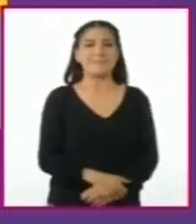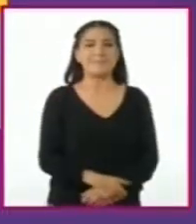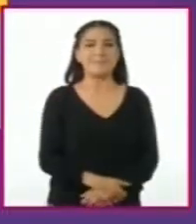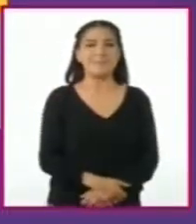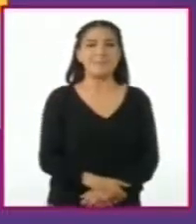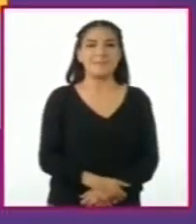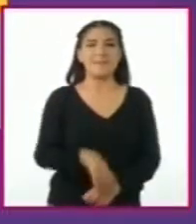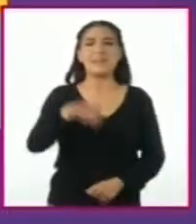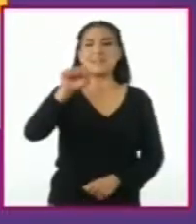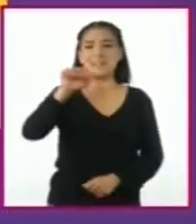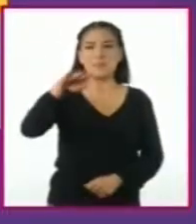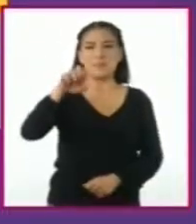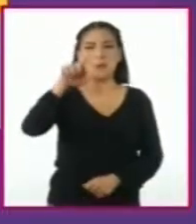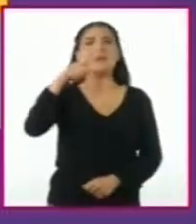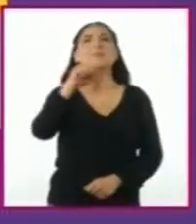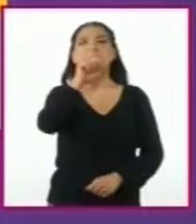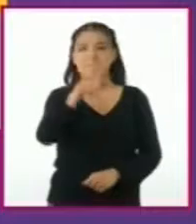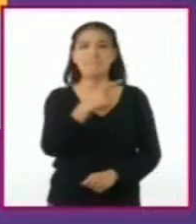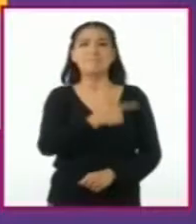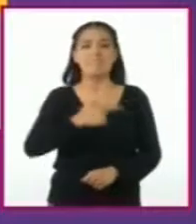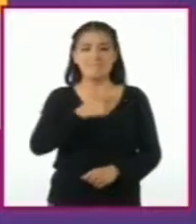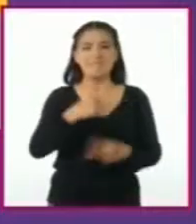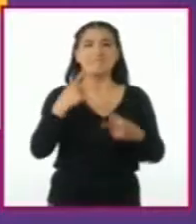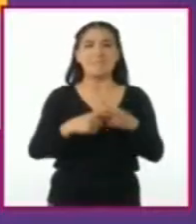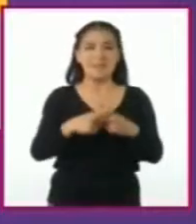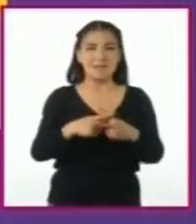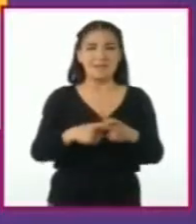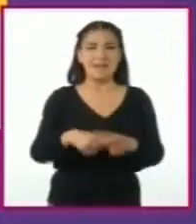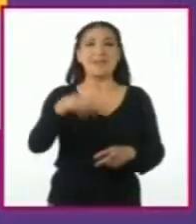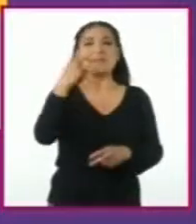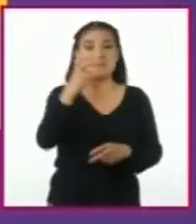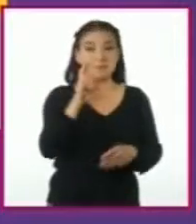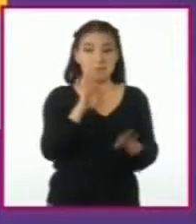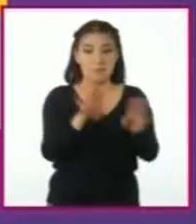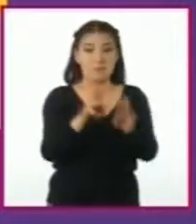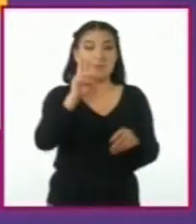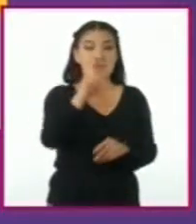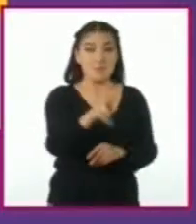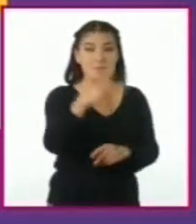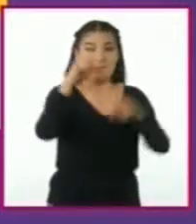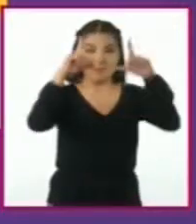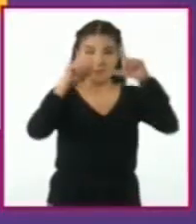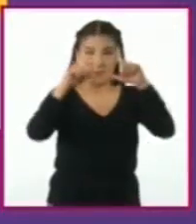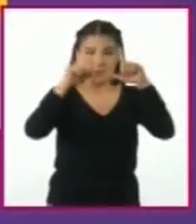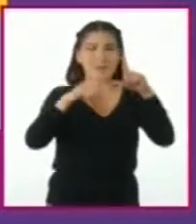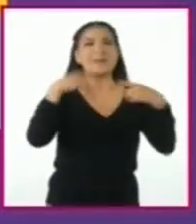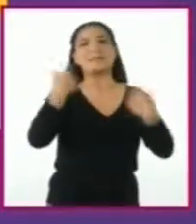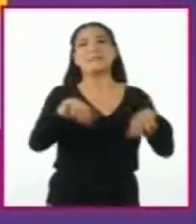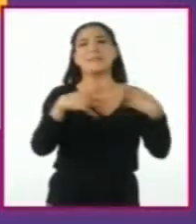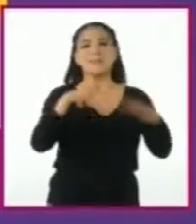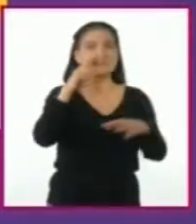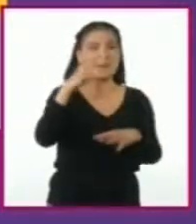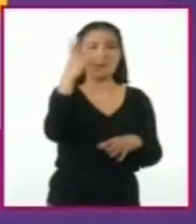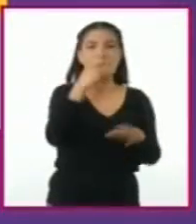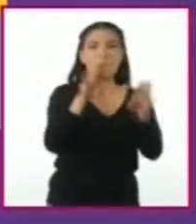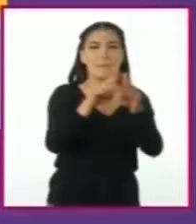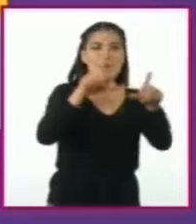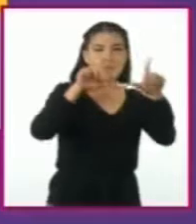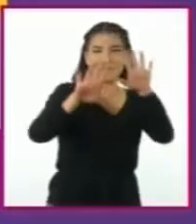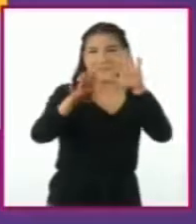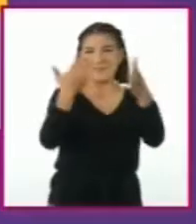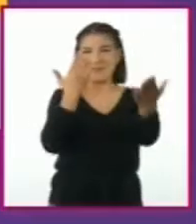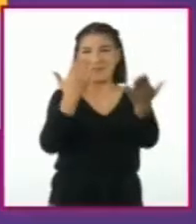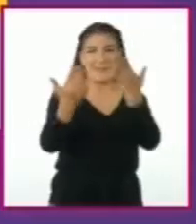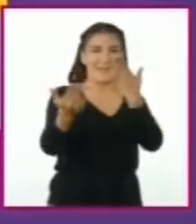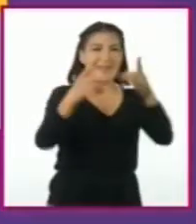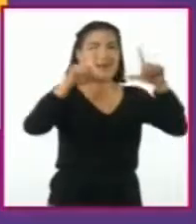Samuel también le gustan las matemáticas y al observar las fotografías recordó el tema de semejanza en cuadriláteros.